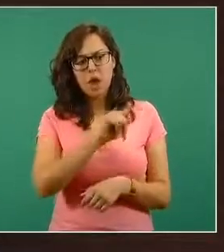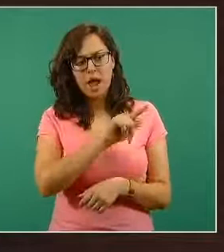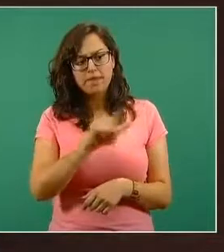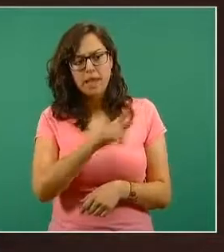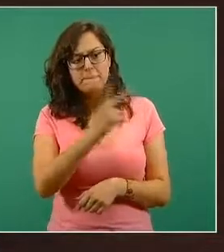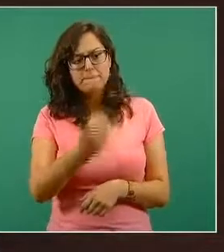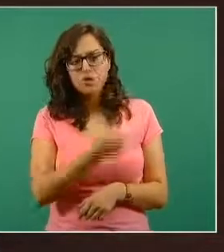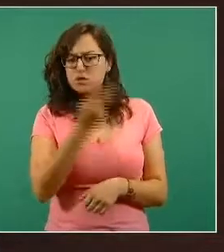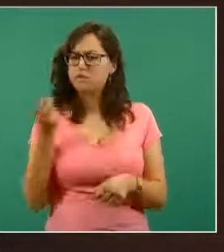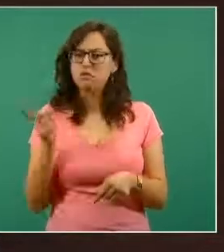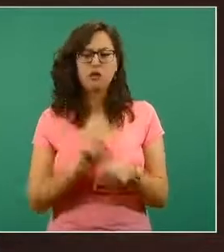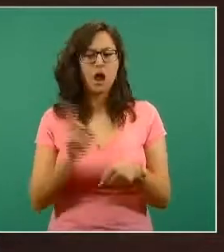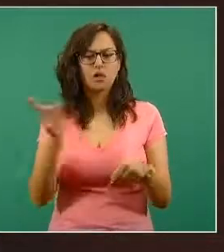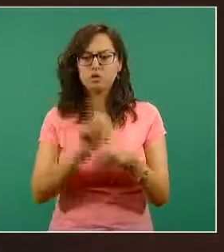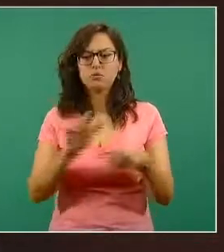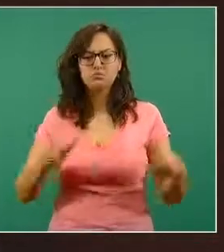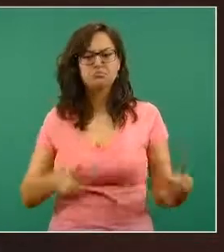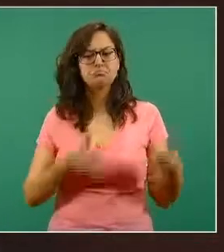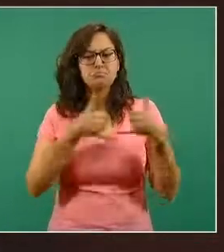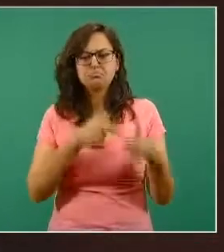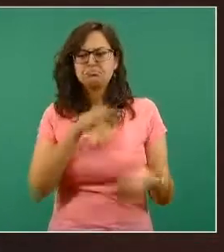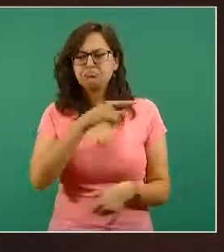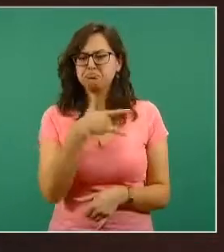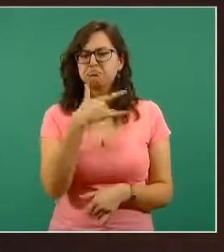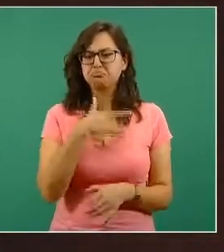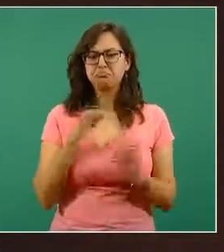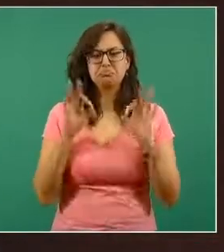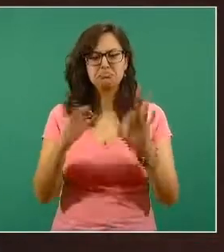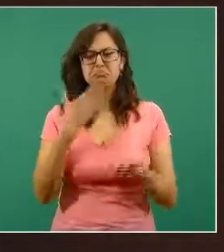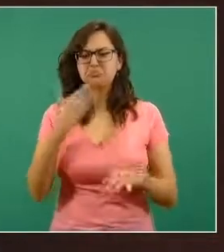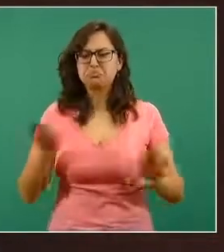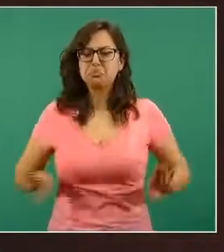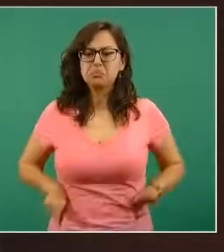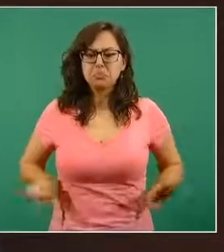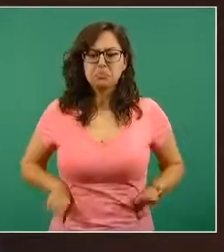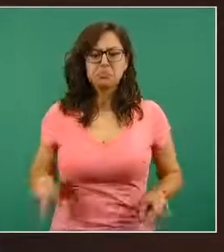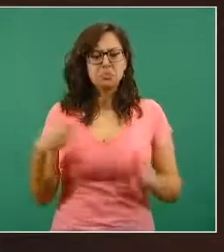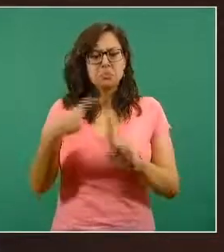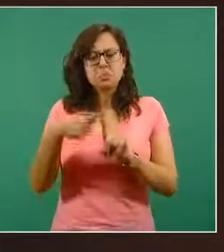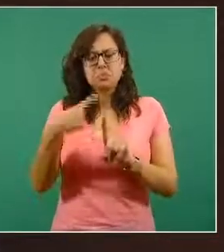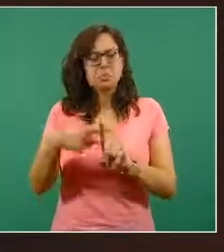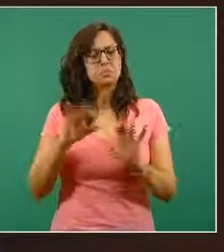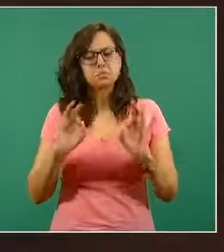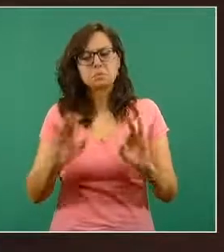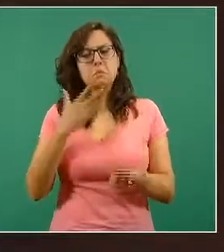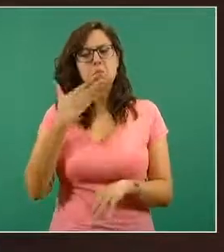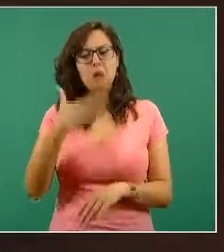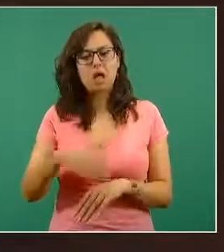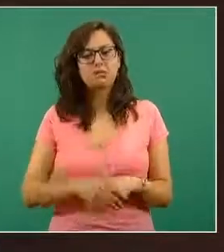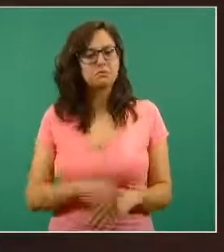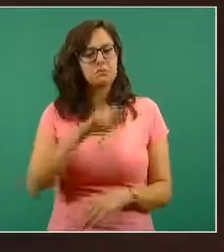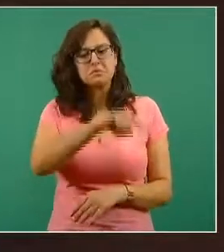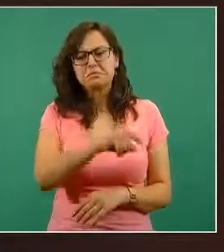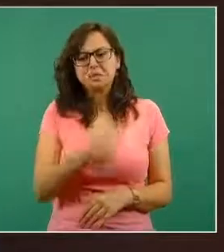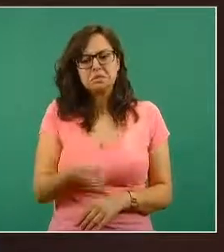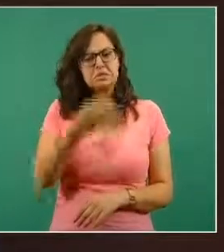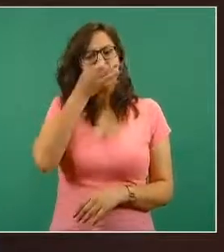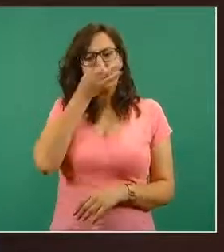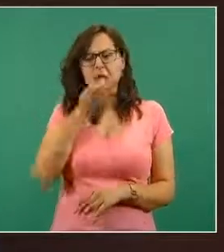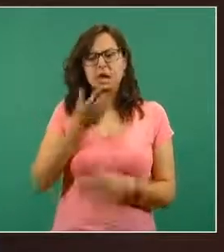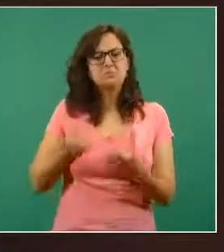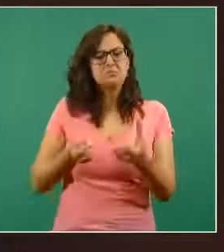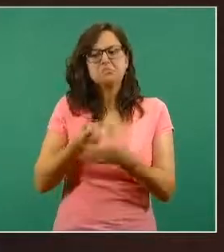hablado todos los días. Está muy bien, de muy buen ánimo, y estamos en espera de que se pueda egresar